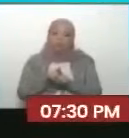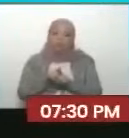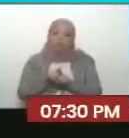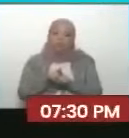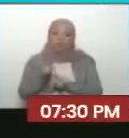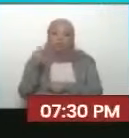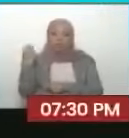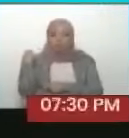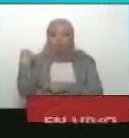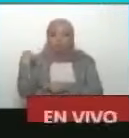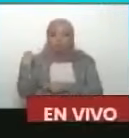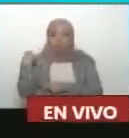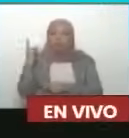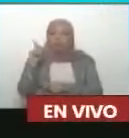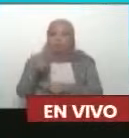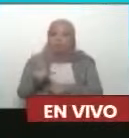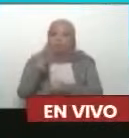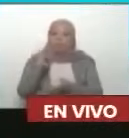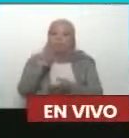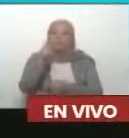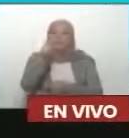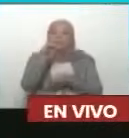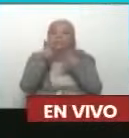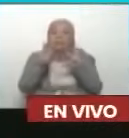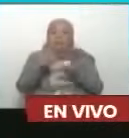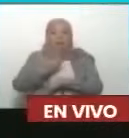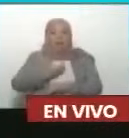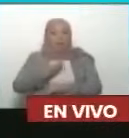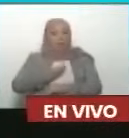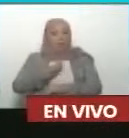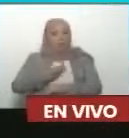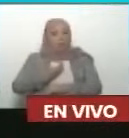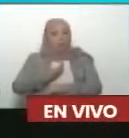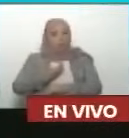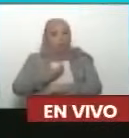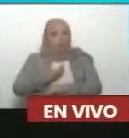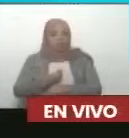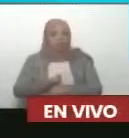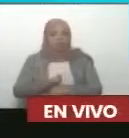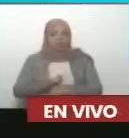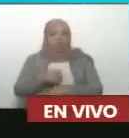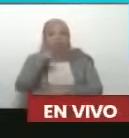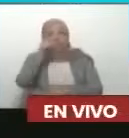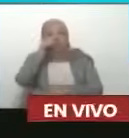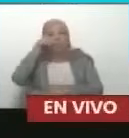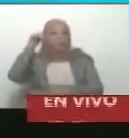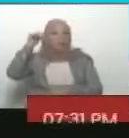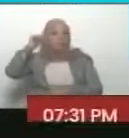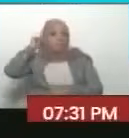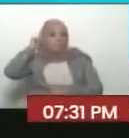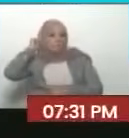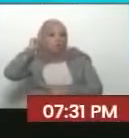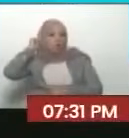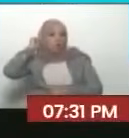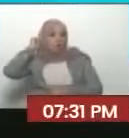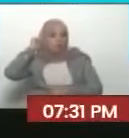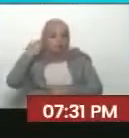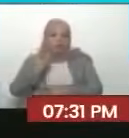me dicen que están presentes 17 alcaldes y alcaldesas. ¿Ah?